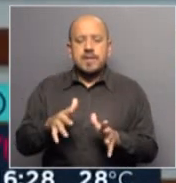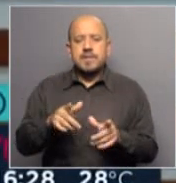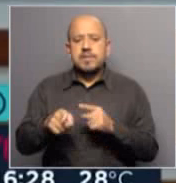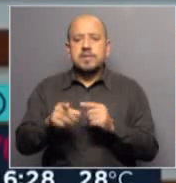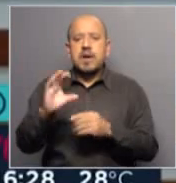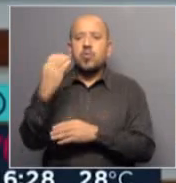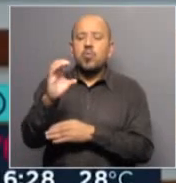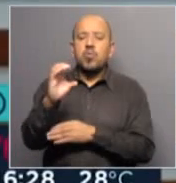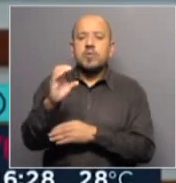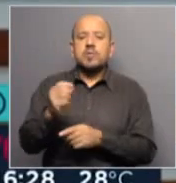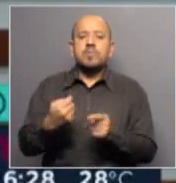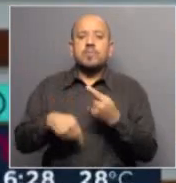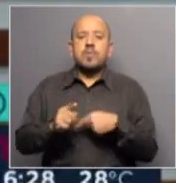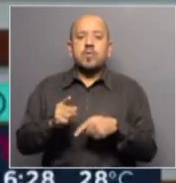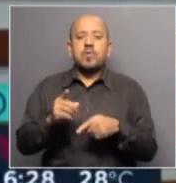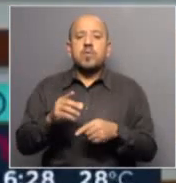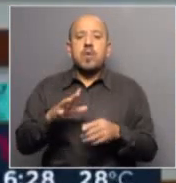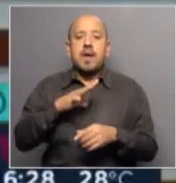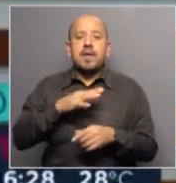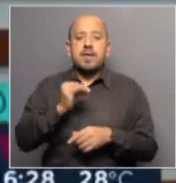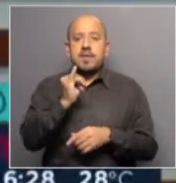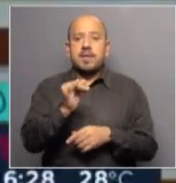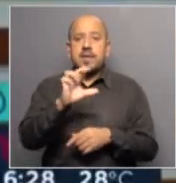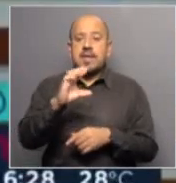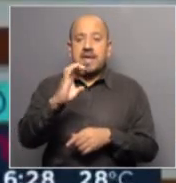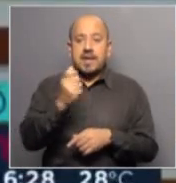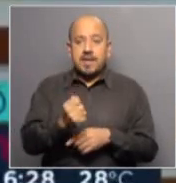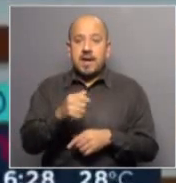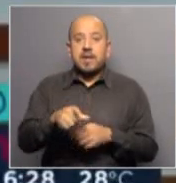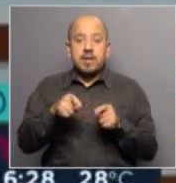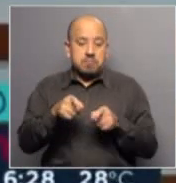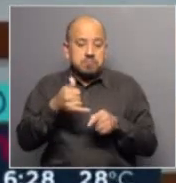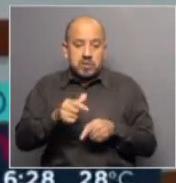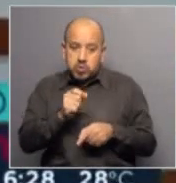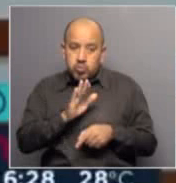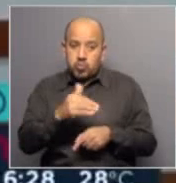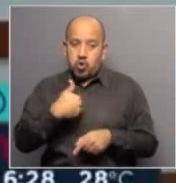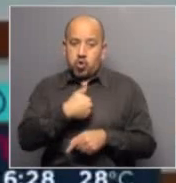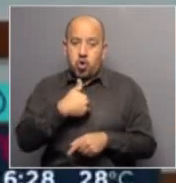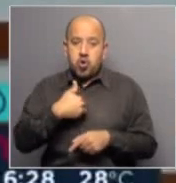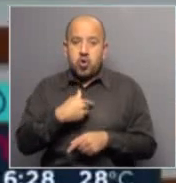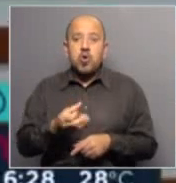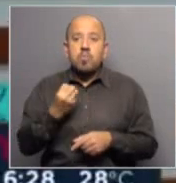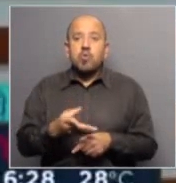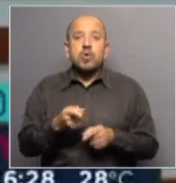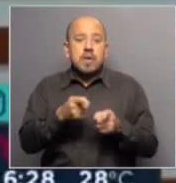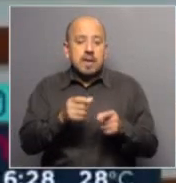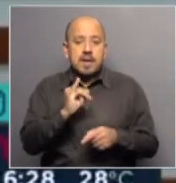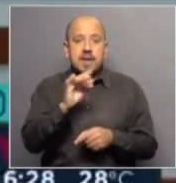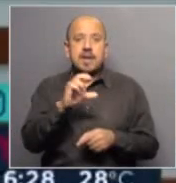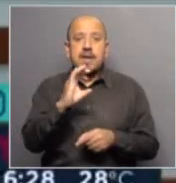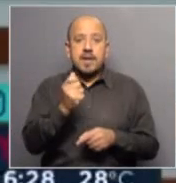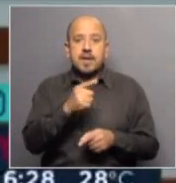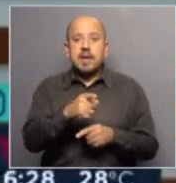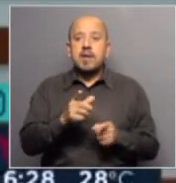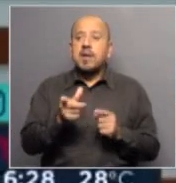a clubes. Pero está el IRCA, que tiene un cuerpo inspectivo para realizar esa tarea. ¿Por qué no lo realiza el IRCA? En realidad dijo que no